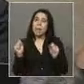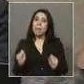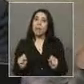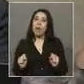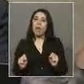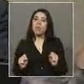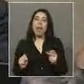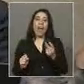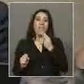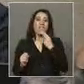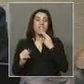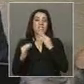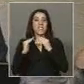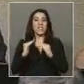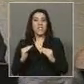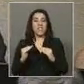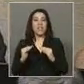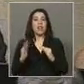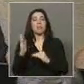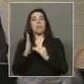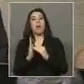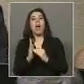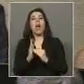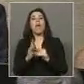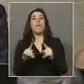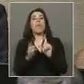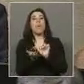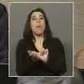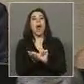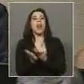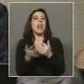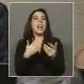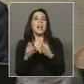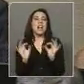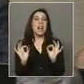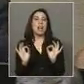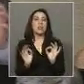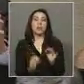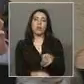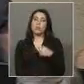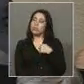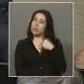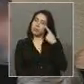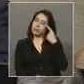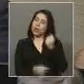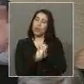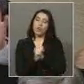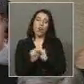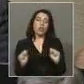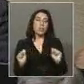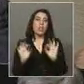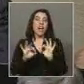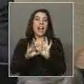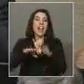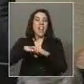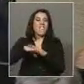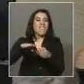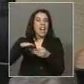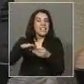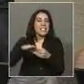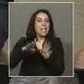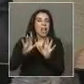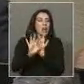nuestra propia residencia nuestro espacio natural. Yo creo, presidente que no es posible abrir ninguna ventana ni